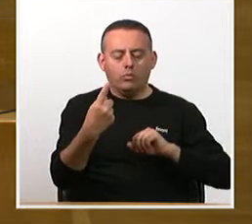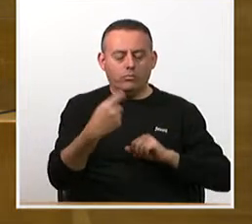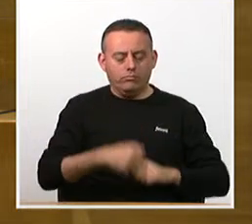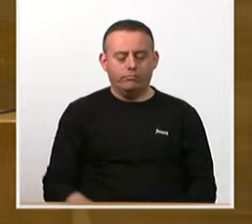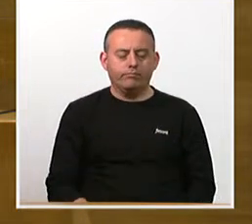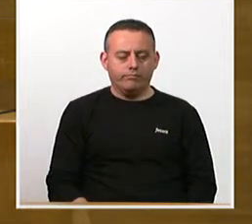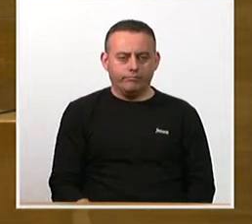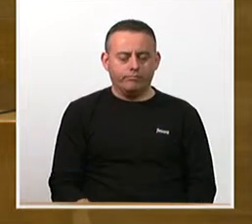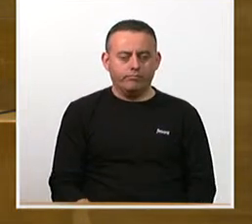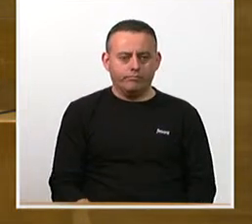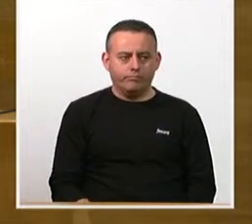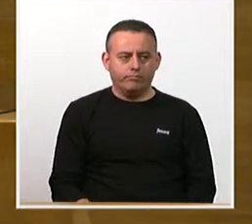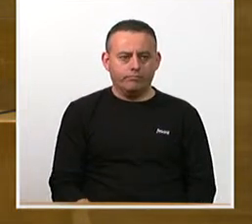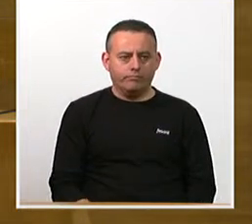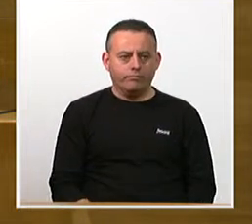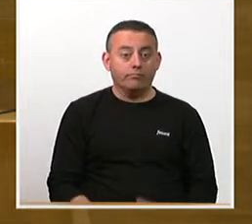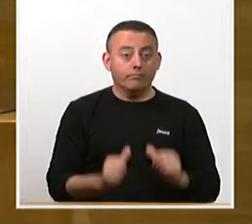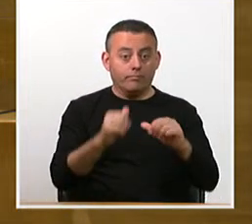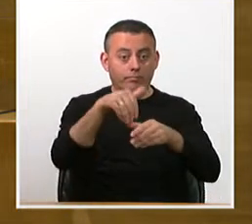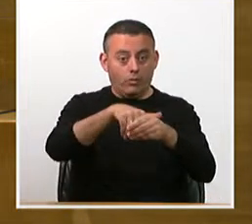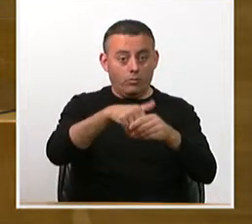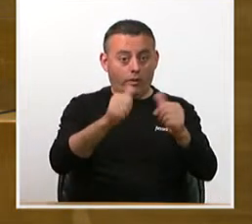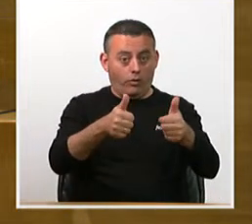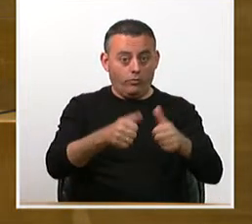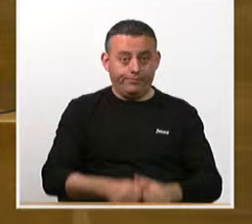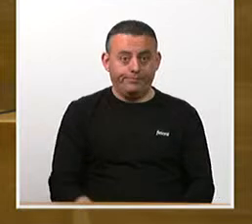13241 comienza la